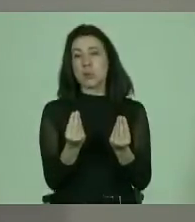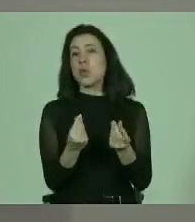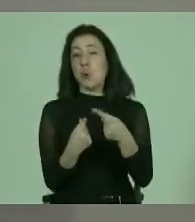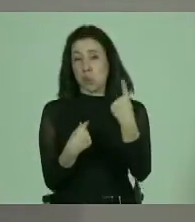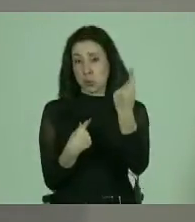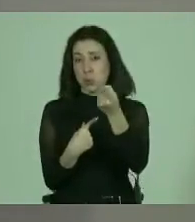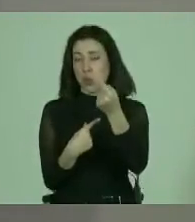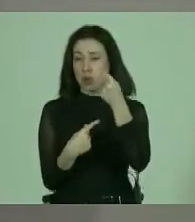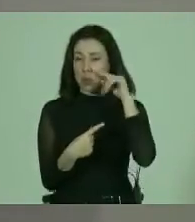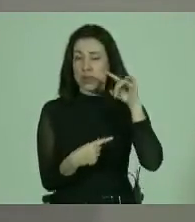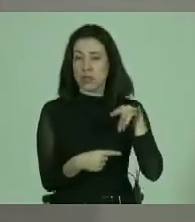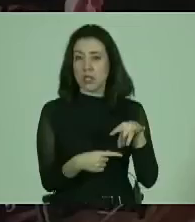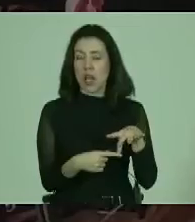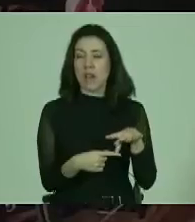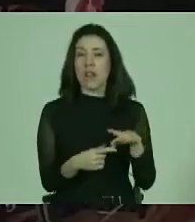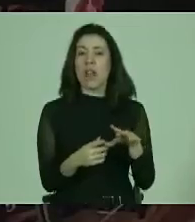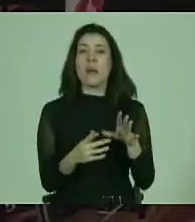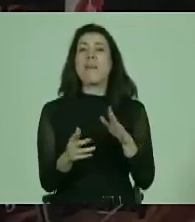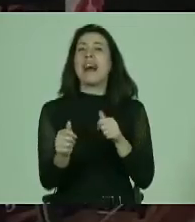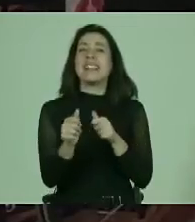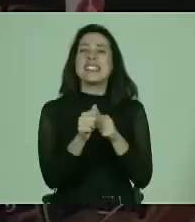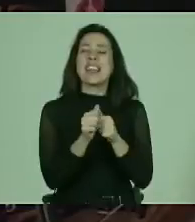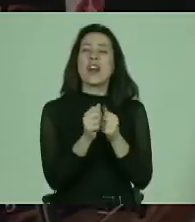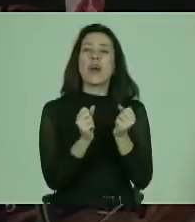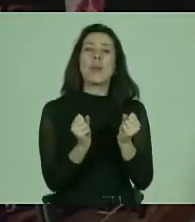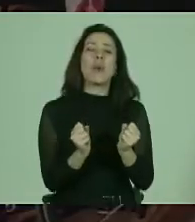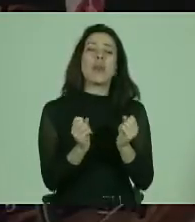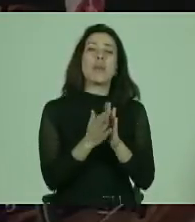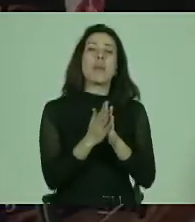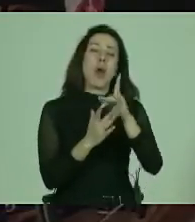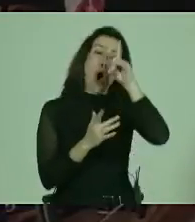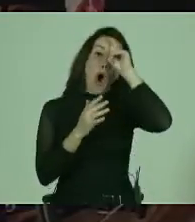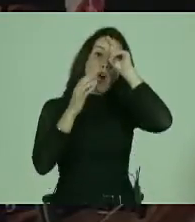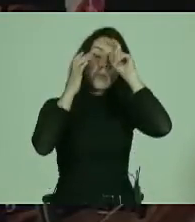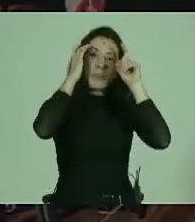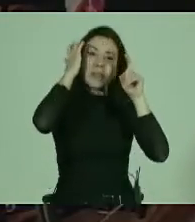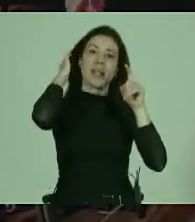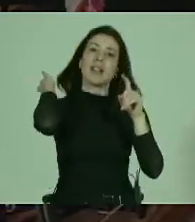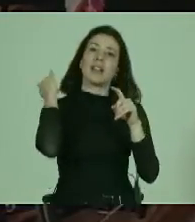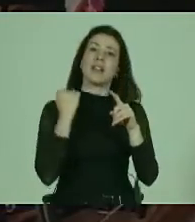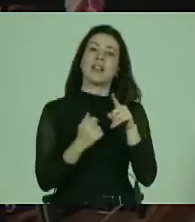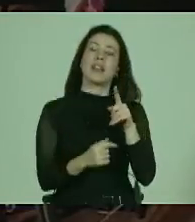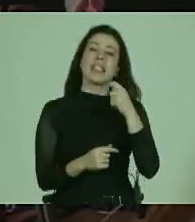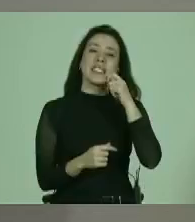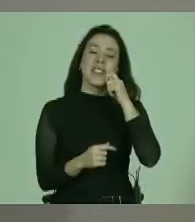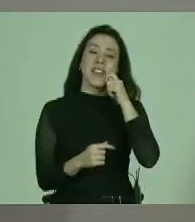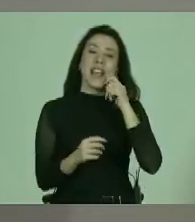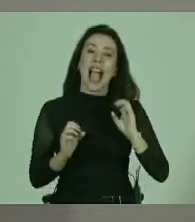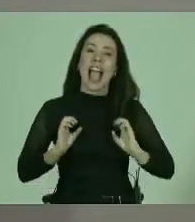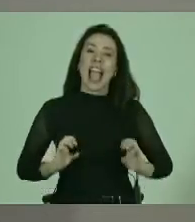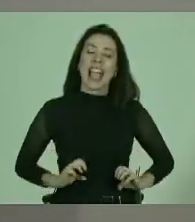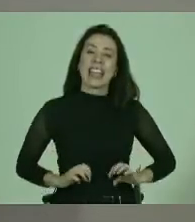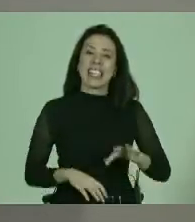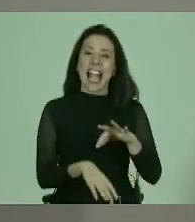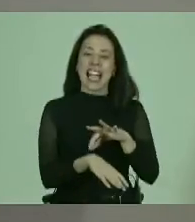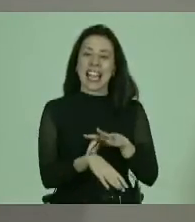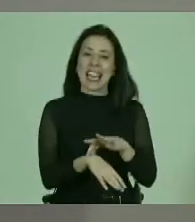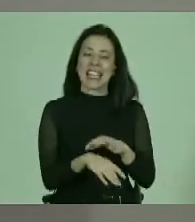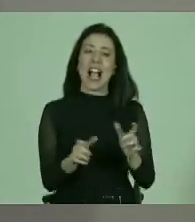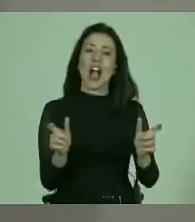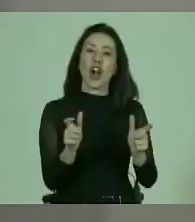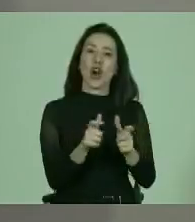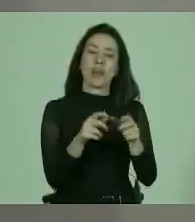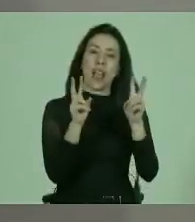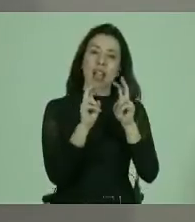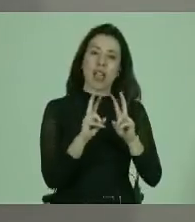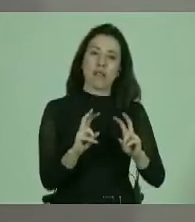ustedes saben desde los más próximos que pueden ser los hospitalarios que se refieren a la ética que limita a los comités